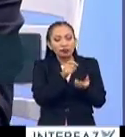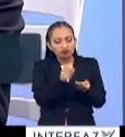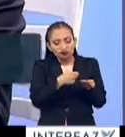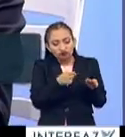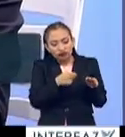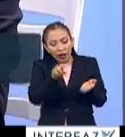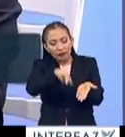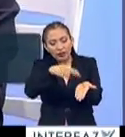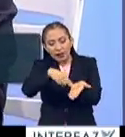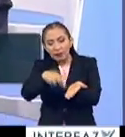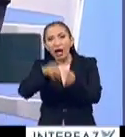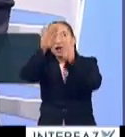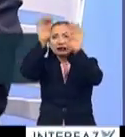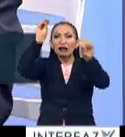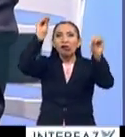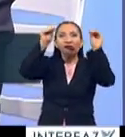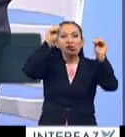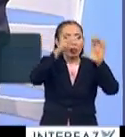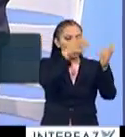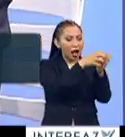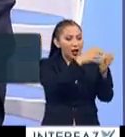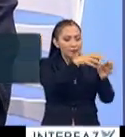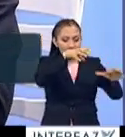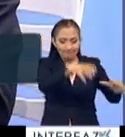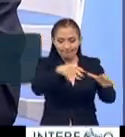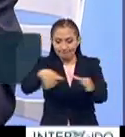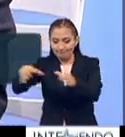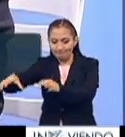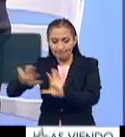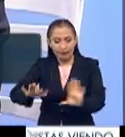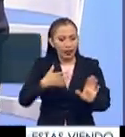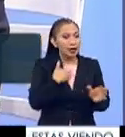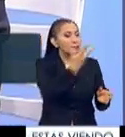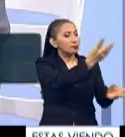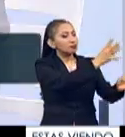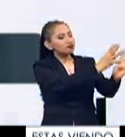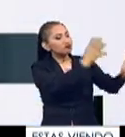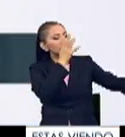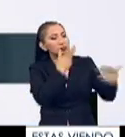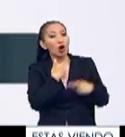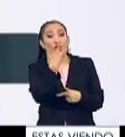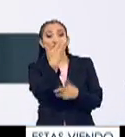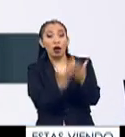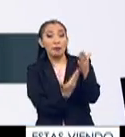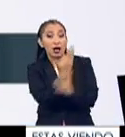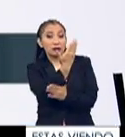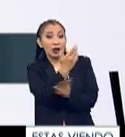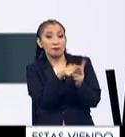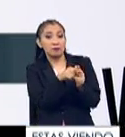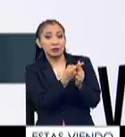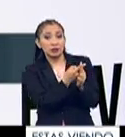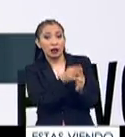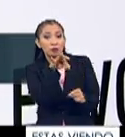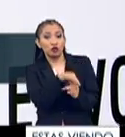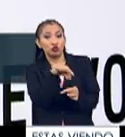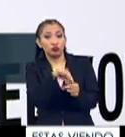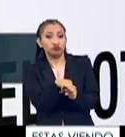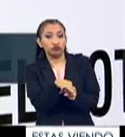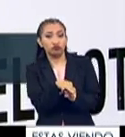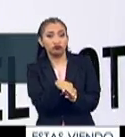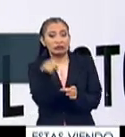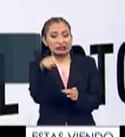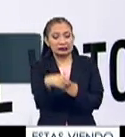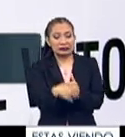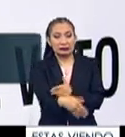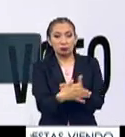firmarlas, armar el cancel, armar las urnas, desde luego, y empezar a recibir la votación a partir de las 8 de la mañana. Estamos teniendo en cuenta que para